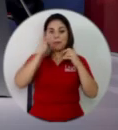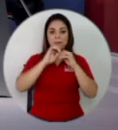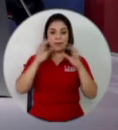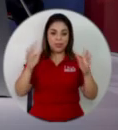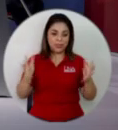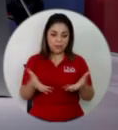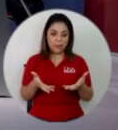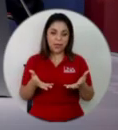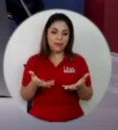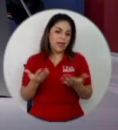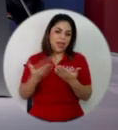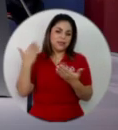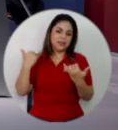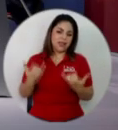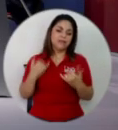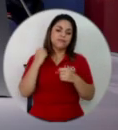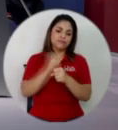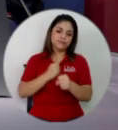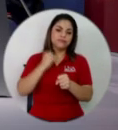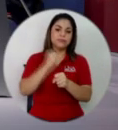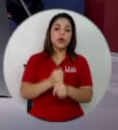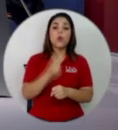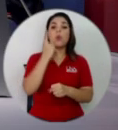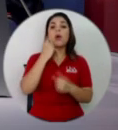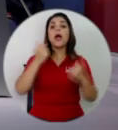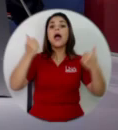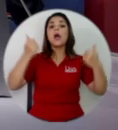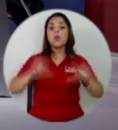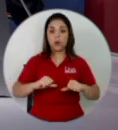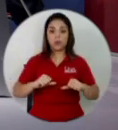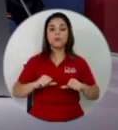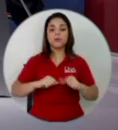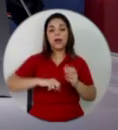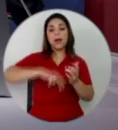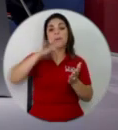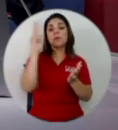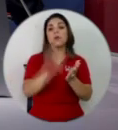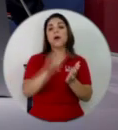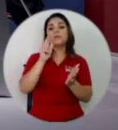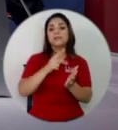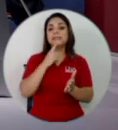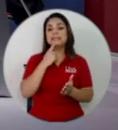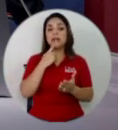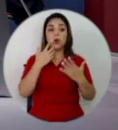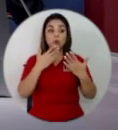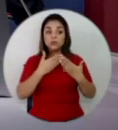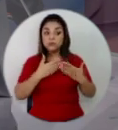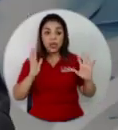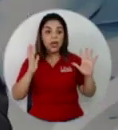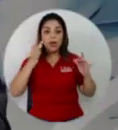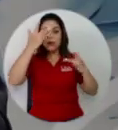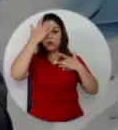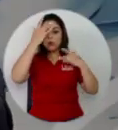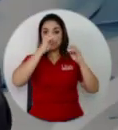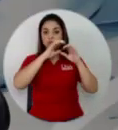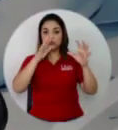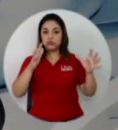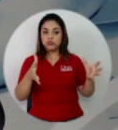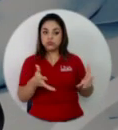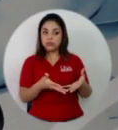la pandemia, se venía trabajando desde antes, y por eso uno de los acuerdos cuando lo aprobamos es que cuando la pandemia vaya quedando